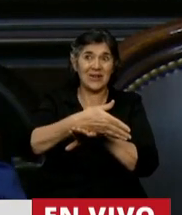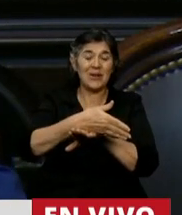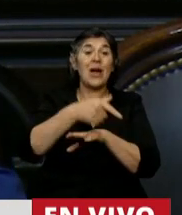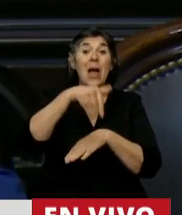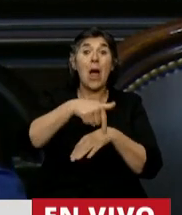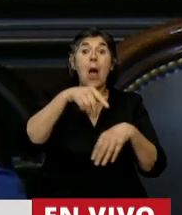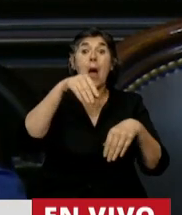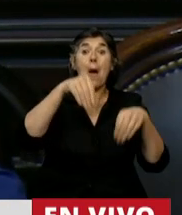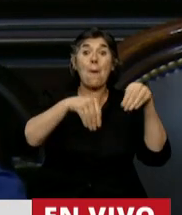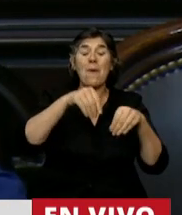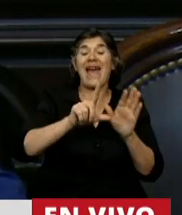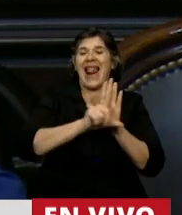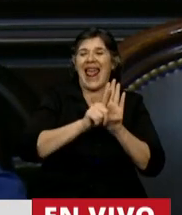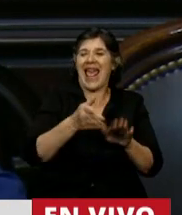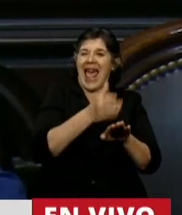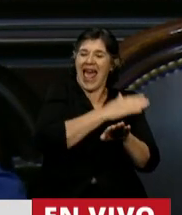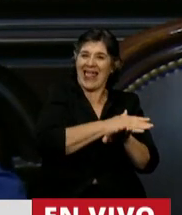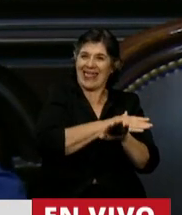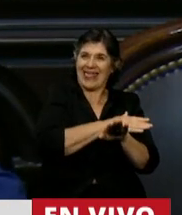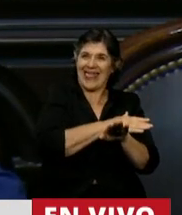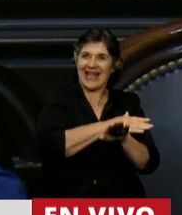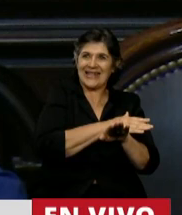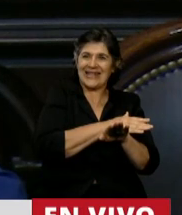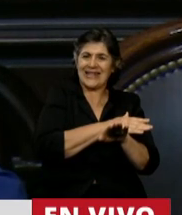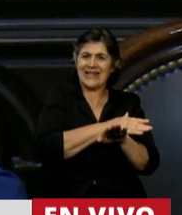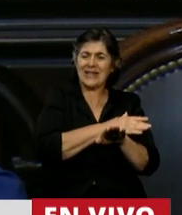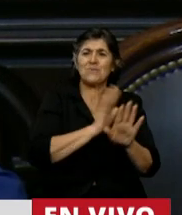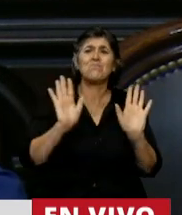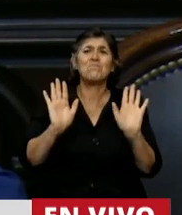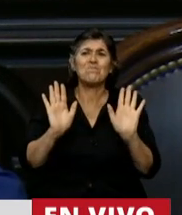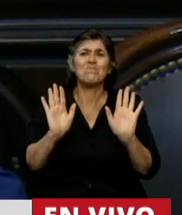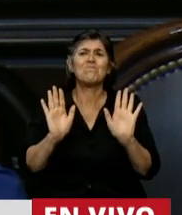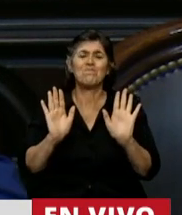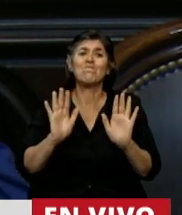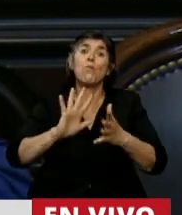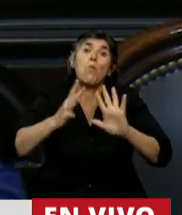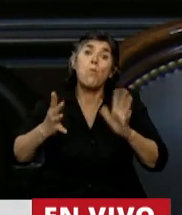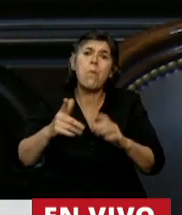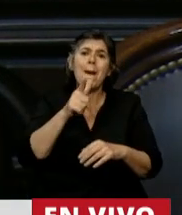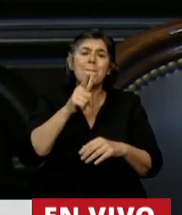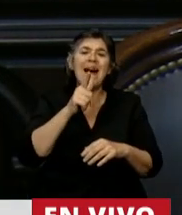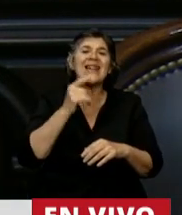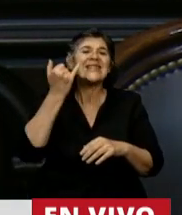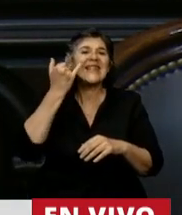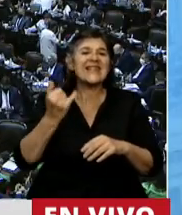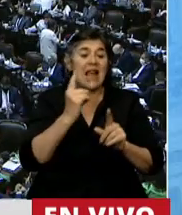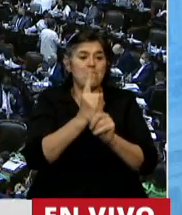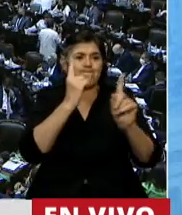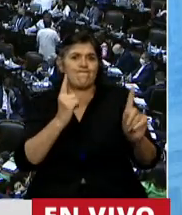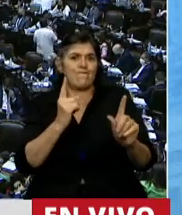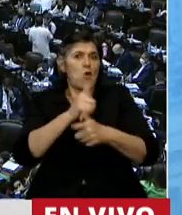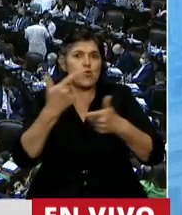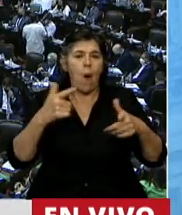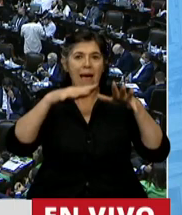de la votación de la ley anterior, no se haya roto la burbuja. Me parece que